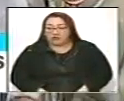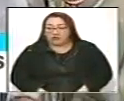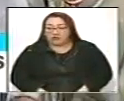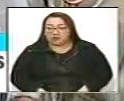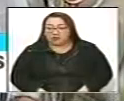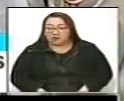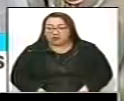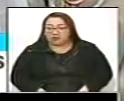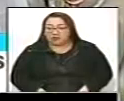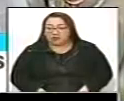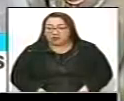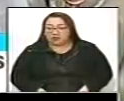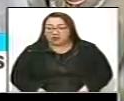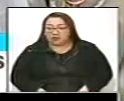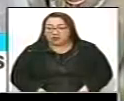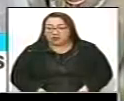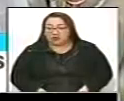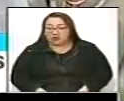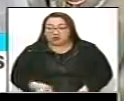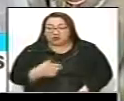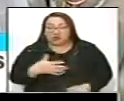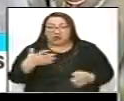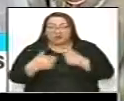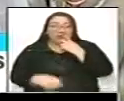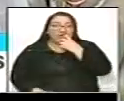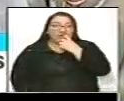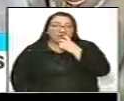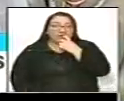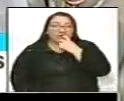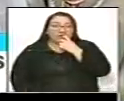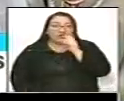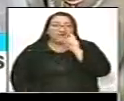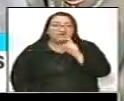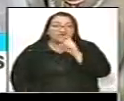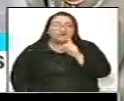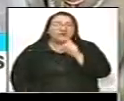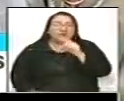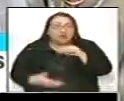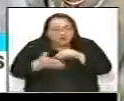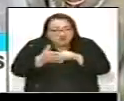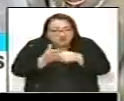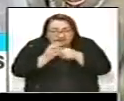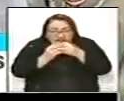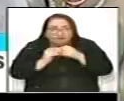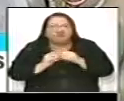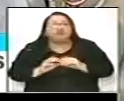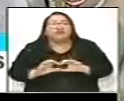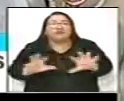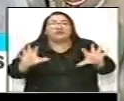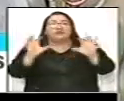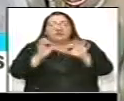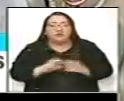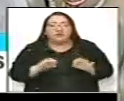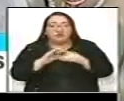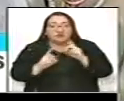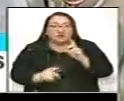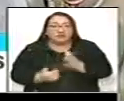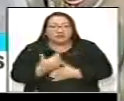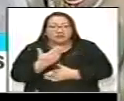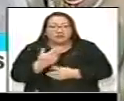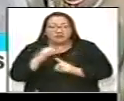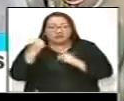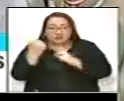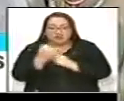muchachos, es un punto para poder enunciar algo nuevo a